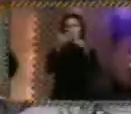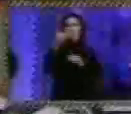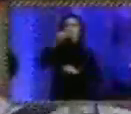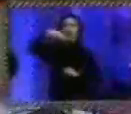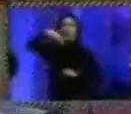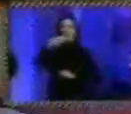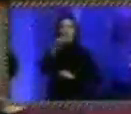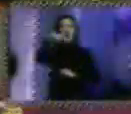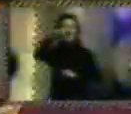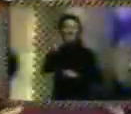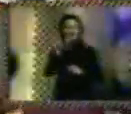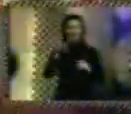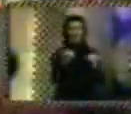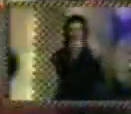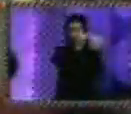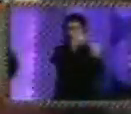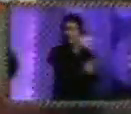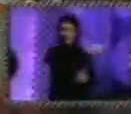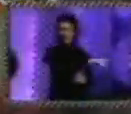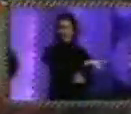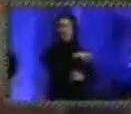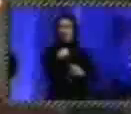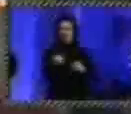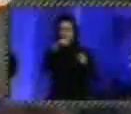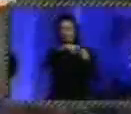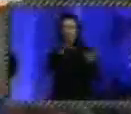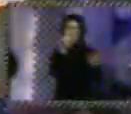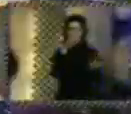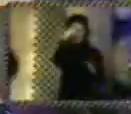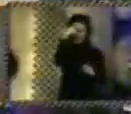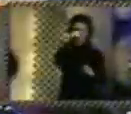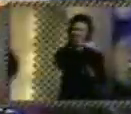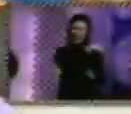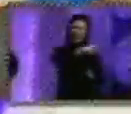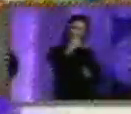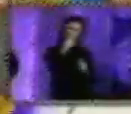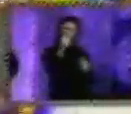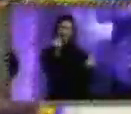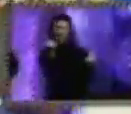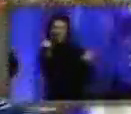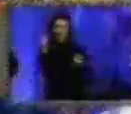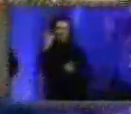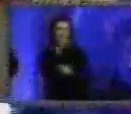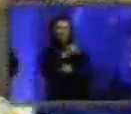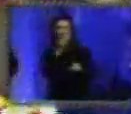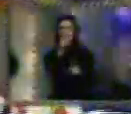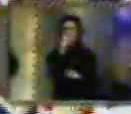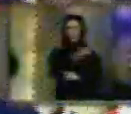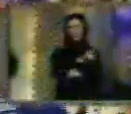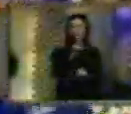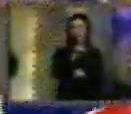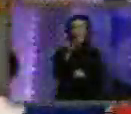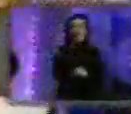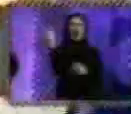Bambones, aunque sabemos todos que hay veces que suena muy mal. Hay rumores